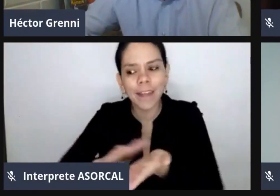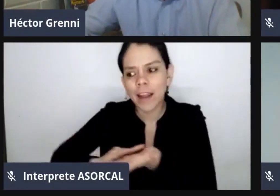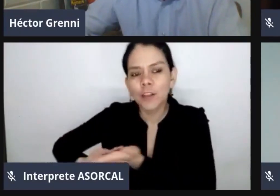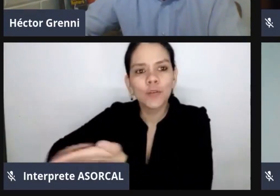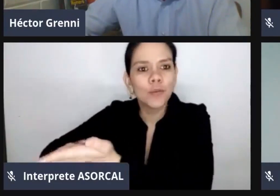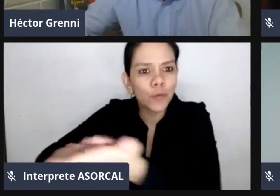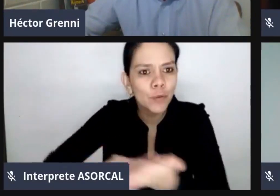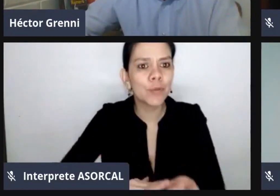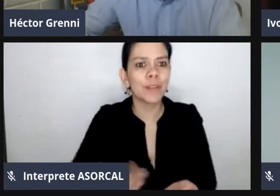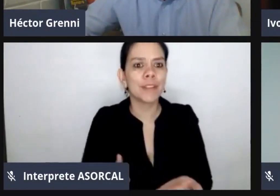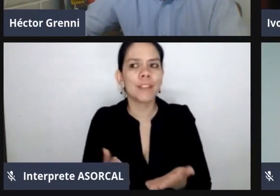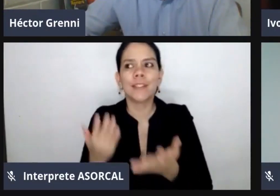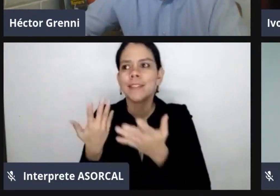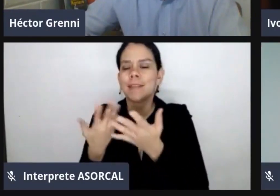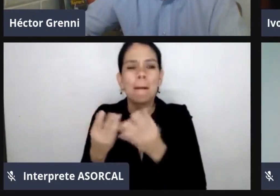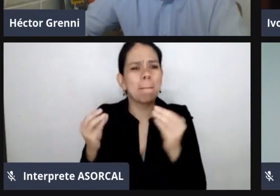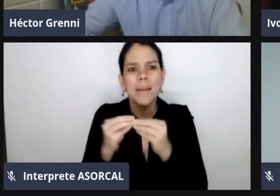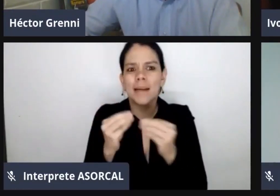productores.